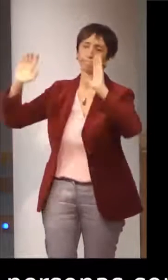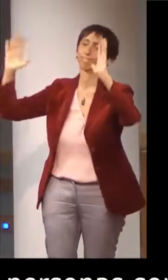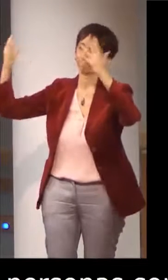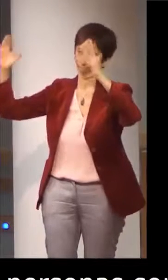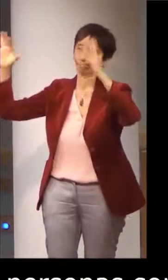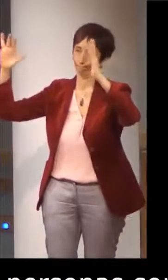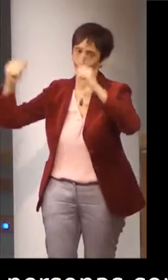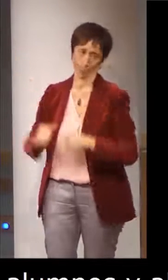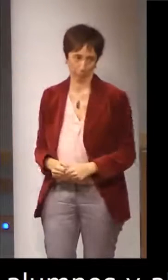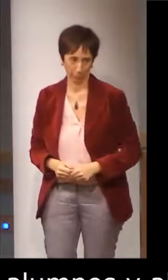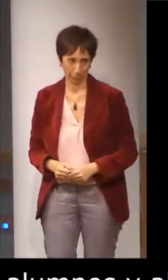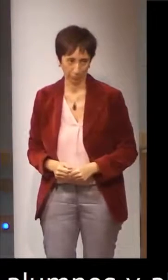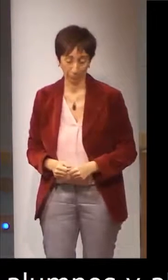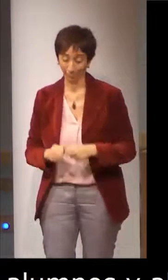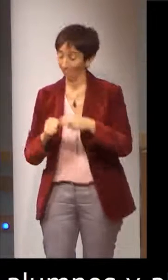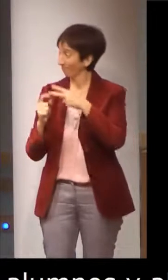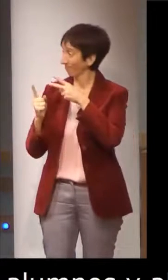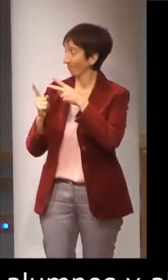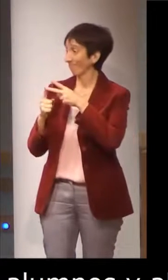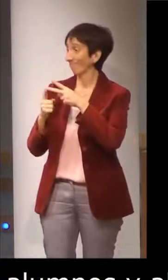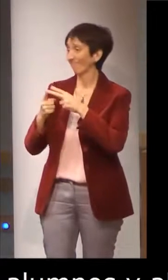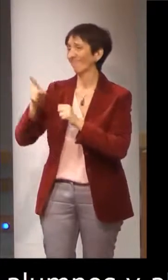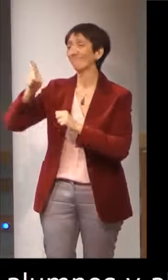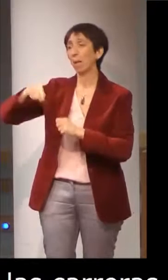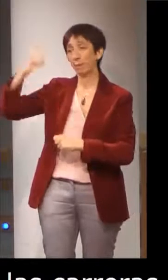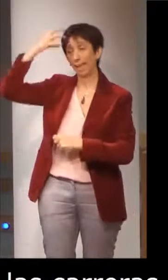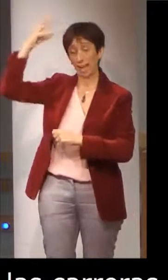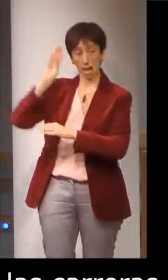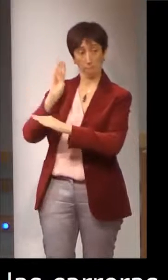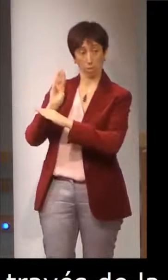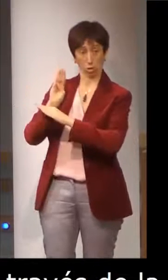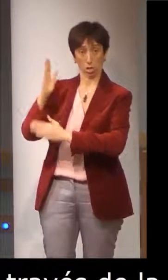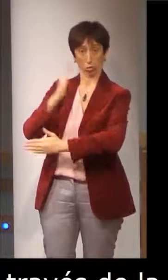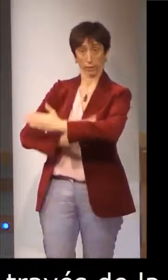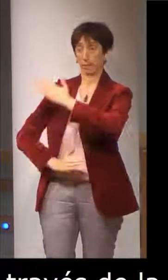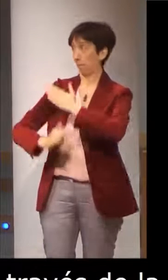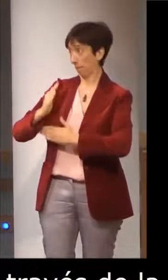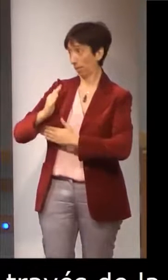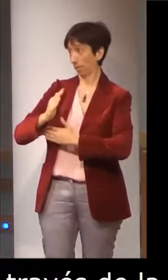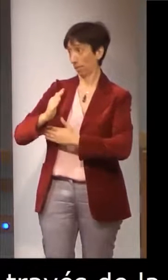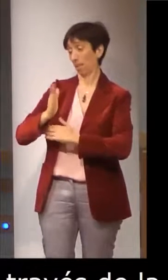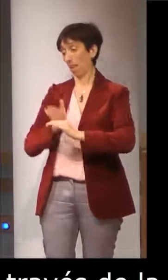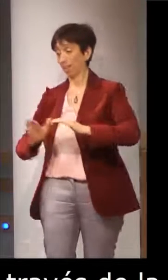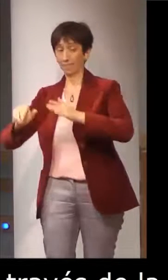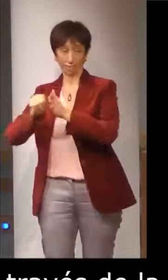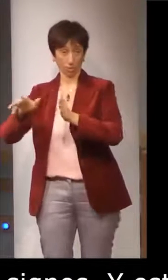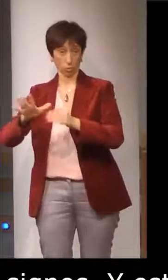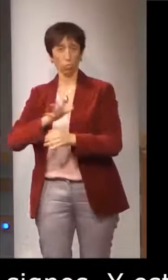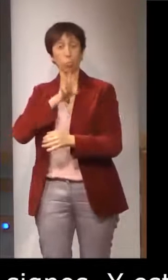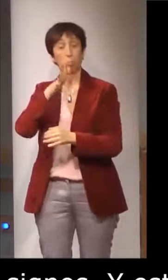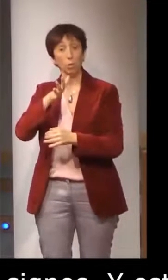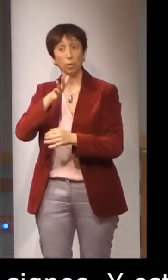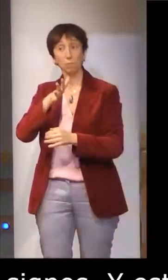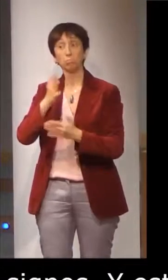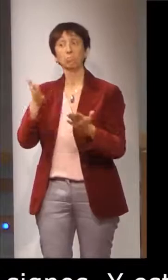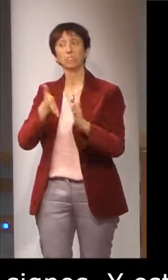para estudiar a través de la inclusión de la lengua de signos, y esto lo lleva a cabo la universidad a distancia. También el Real Patronato sobre Discapacidad, que